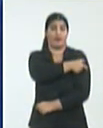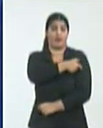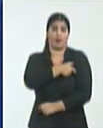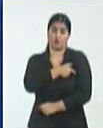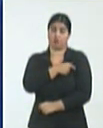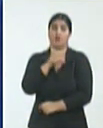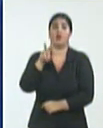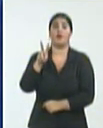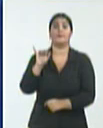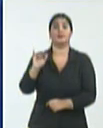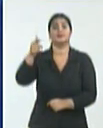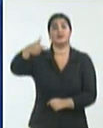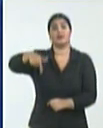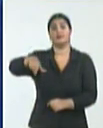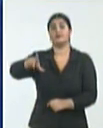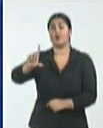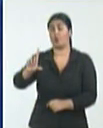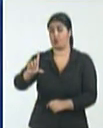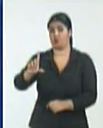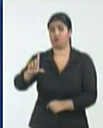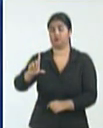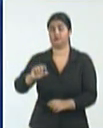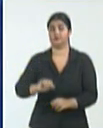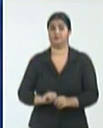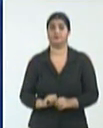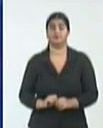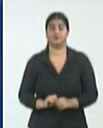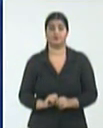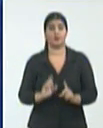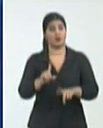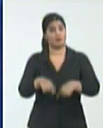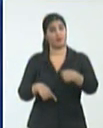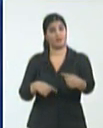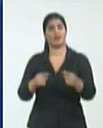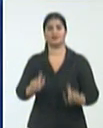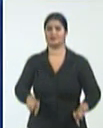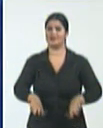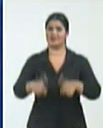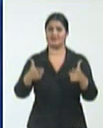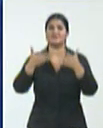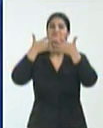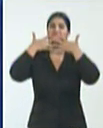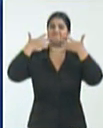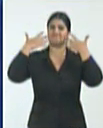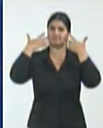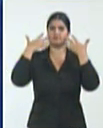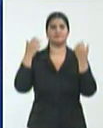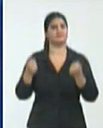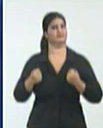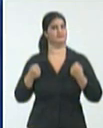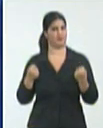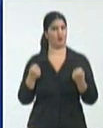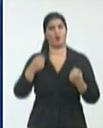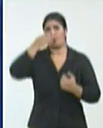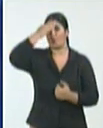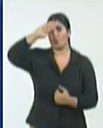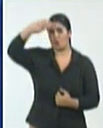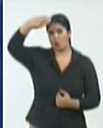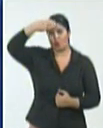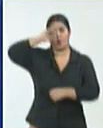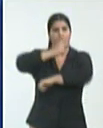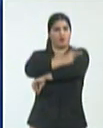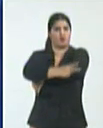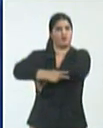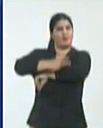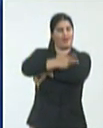indiscutiblemente lo vamos a celebrar con mucha alegría, pero con la total responsabilidad del momento que estamos